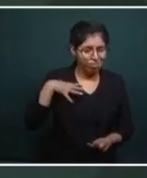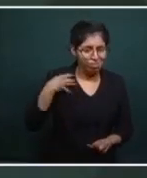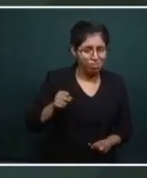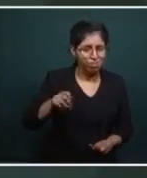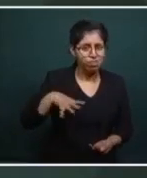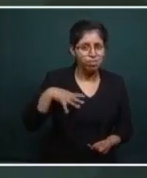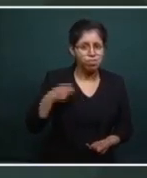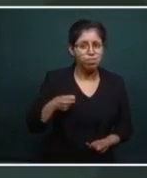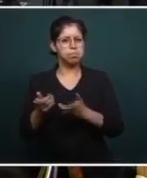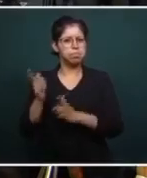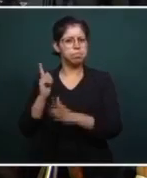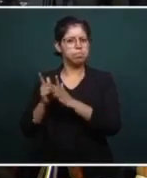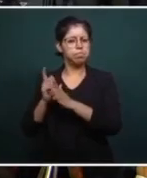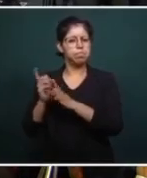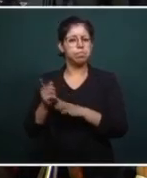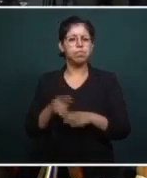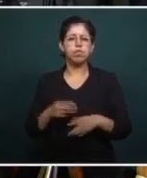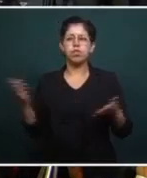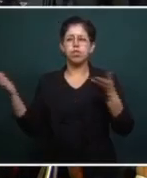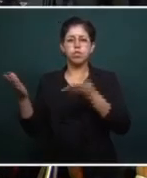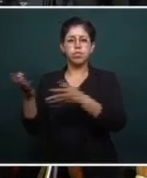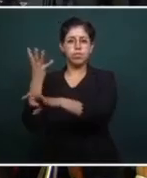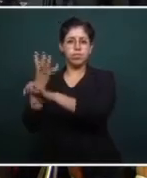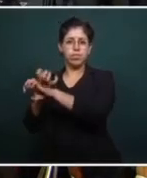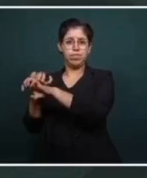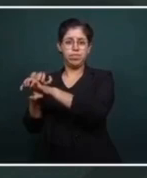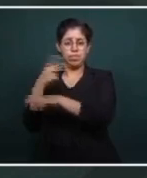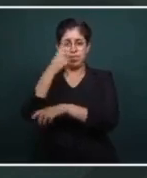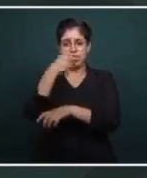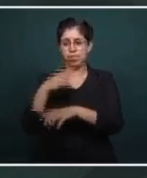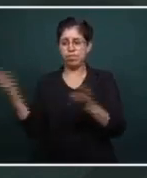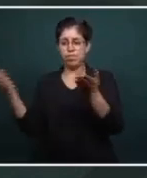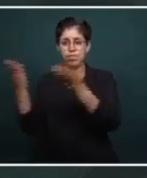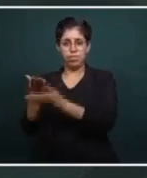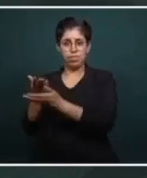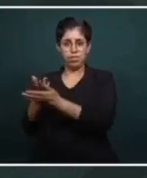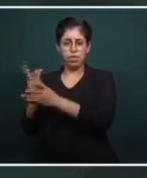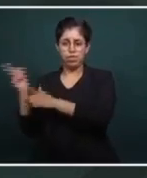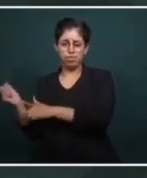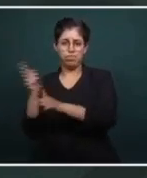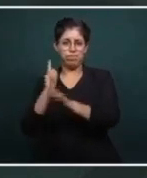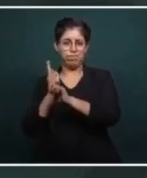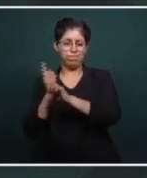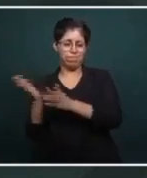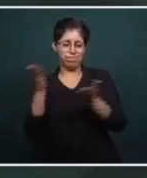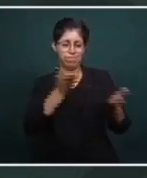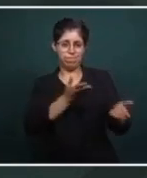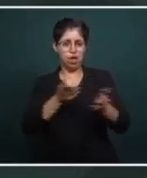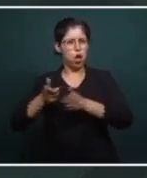armas de contrabando al país y puntualizó que no se permite ningún acuerdo clandestino como antes.